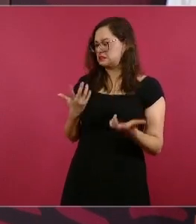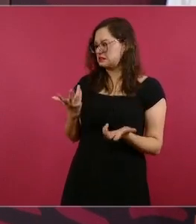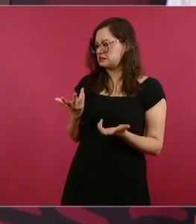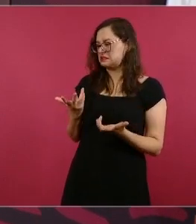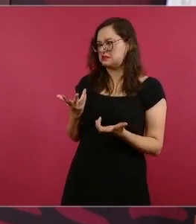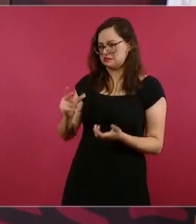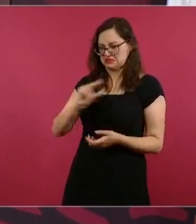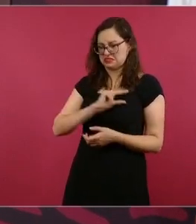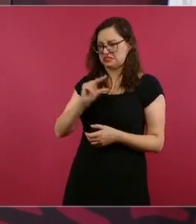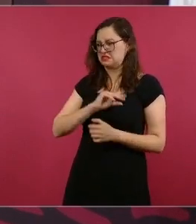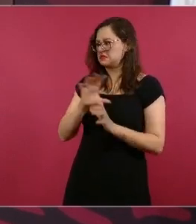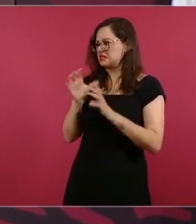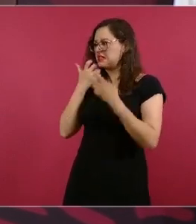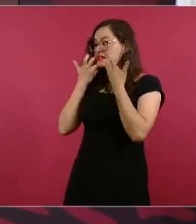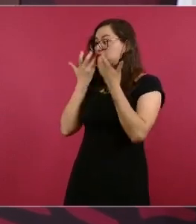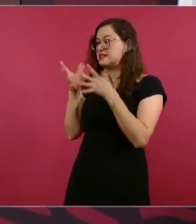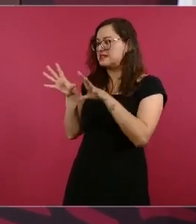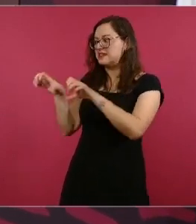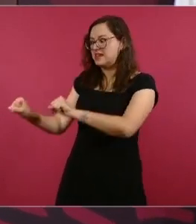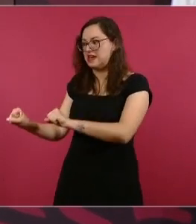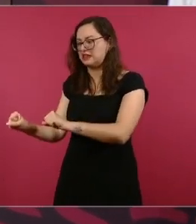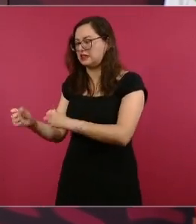¿Cómo es